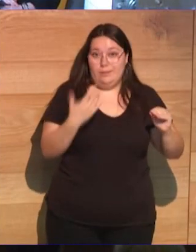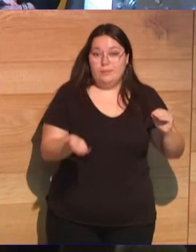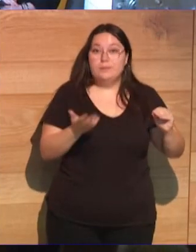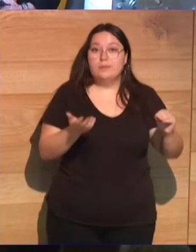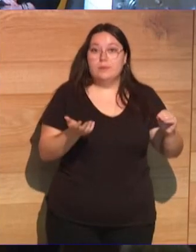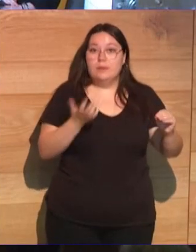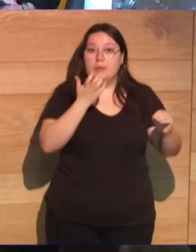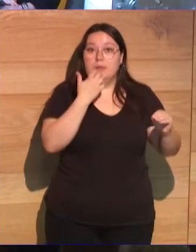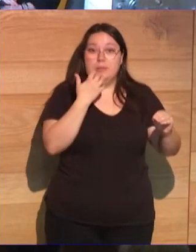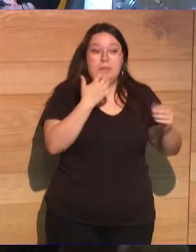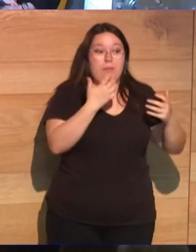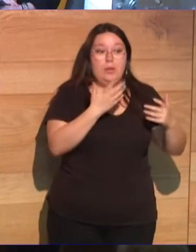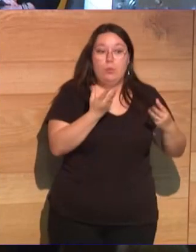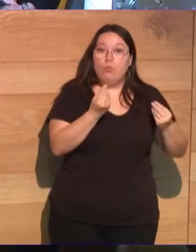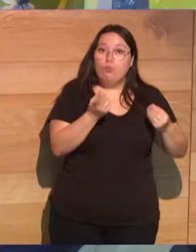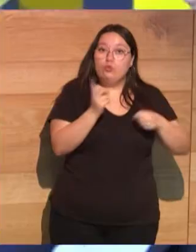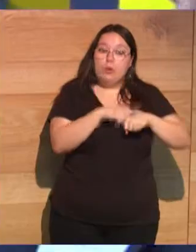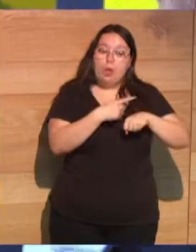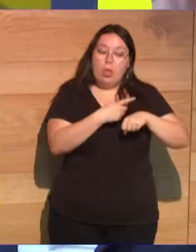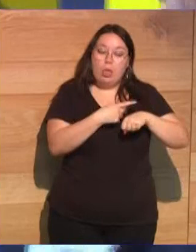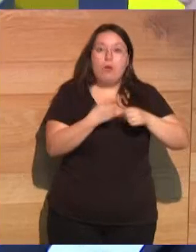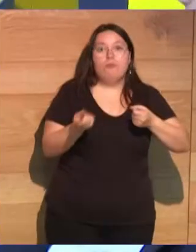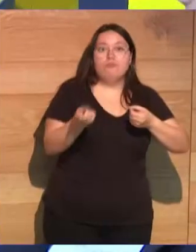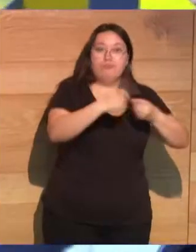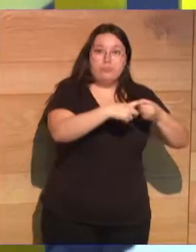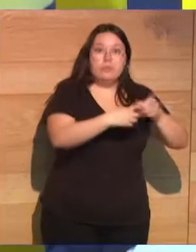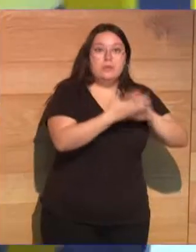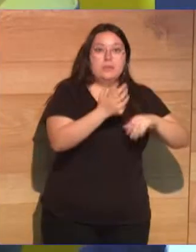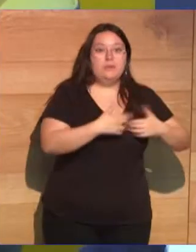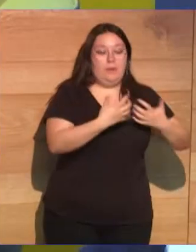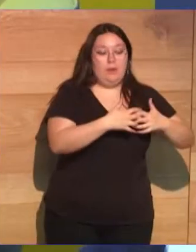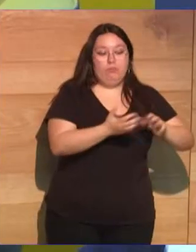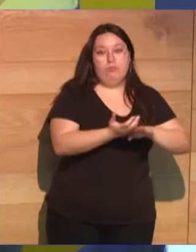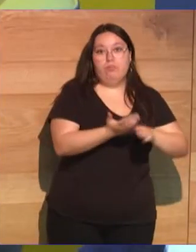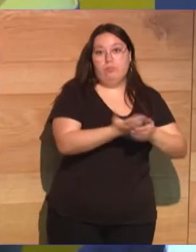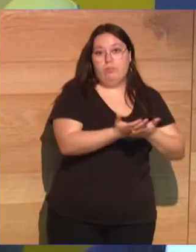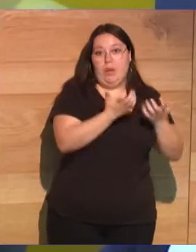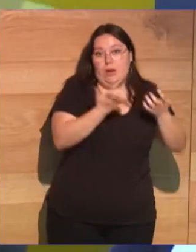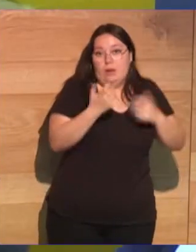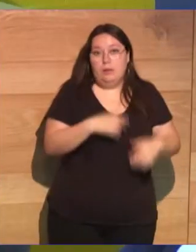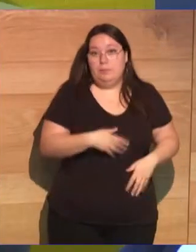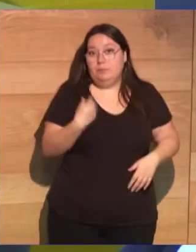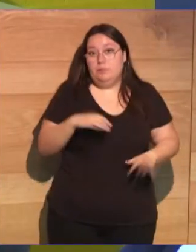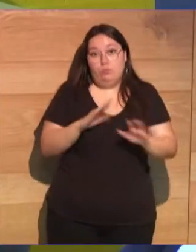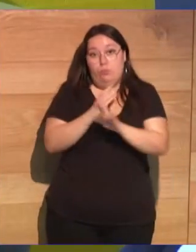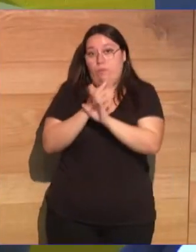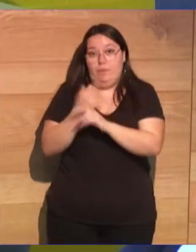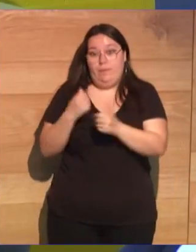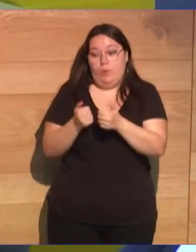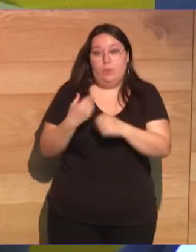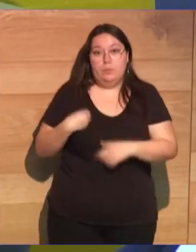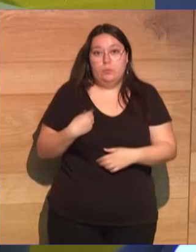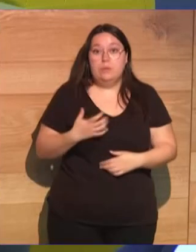más ganancia para la industria. Lo mismo pasa con el videojuego y lo mismo pasa con el juego. Si hay una industria